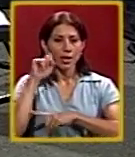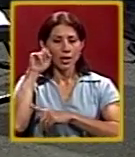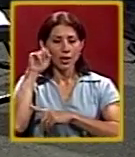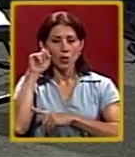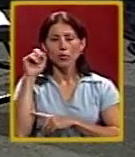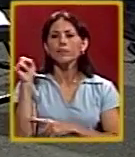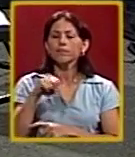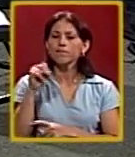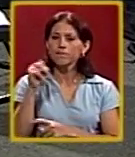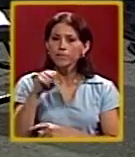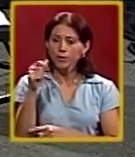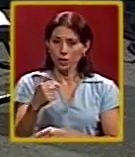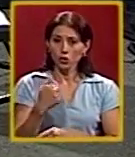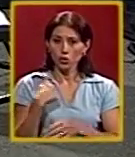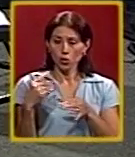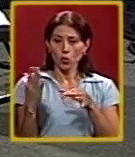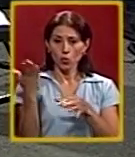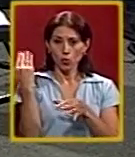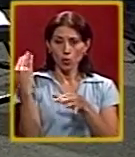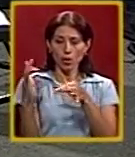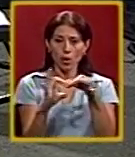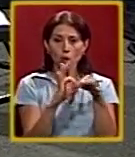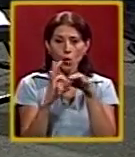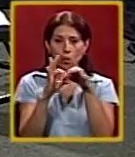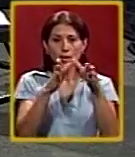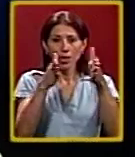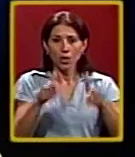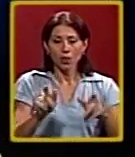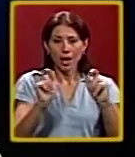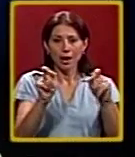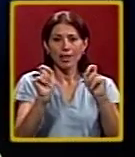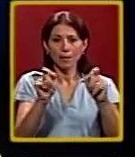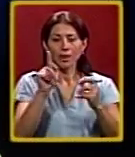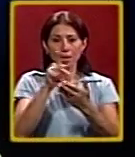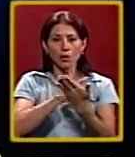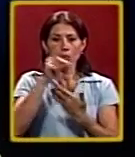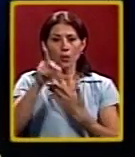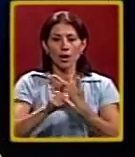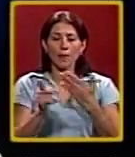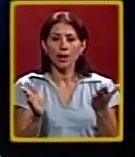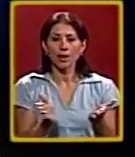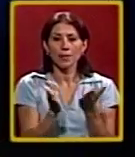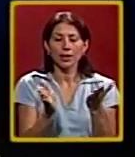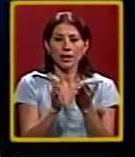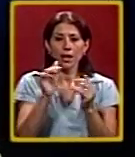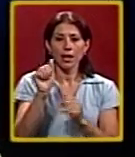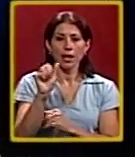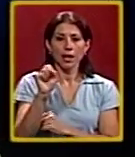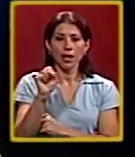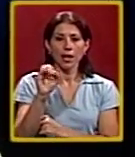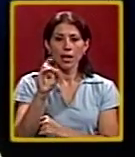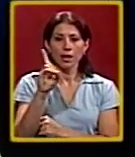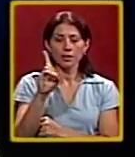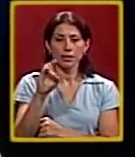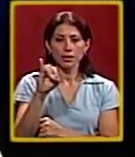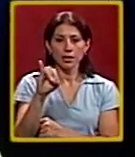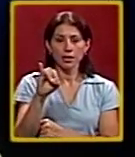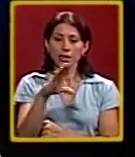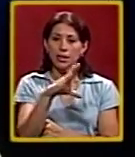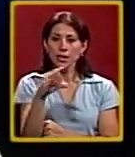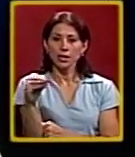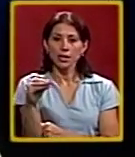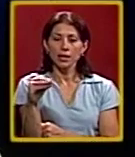Sí, fui la coordinadora académica de un programa que patrocinaba ASDI y